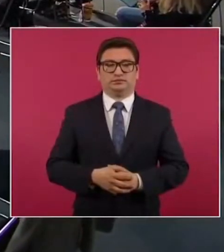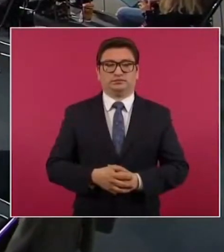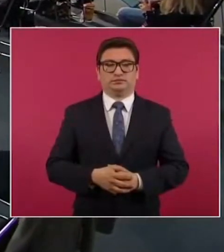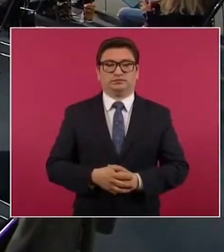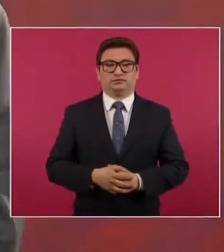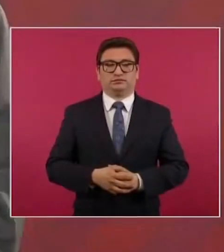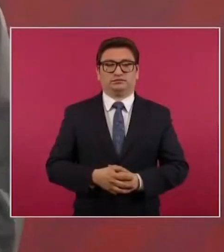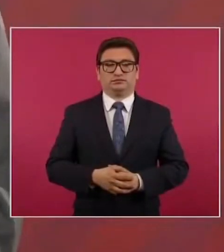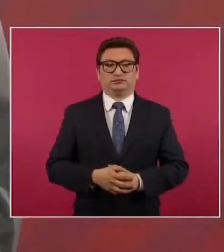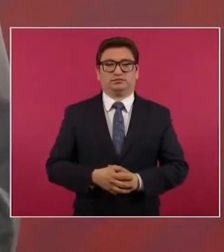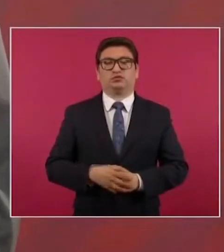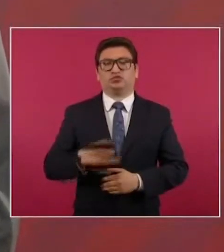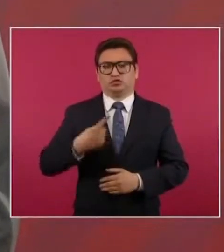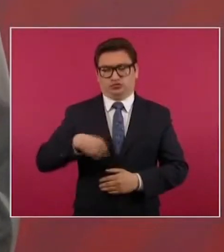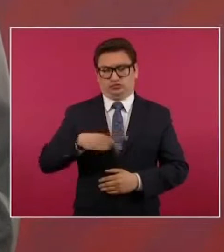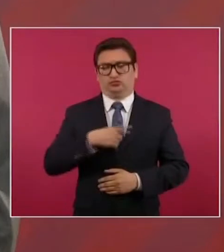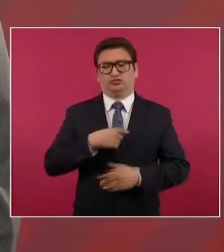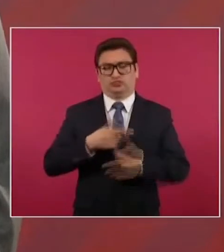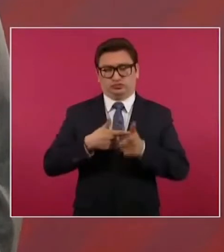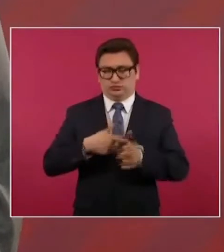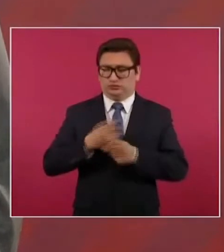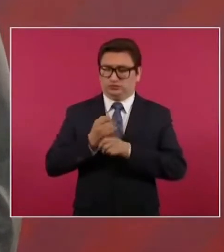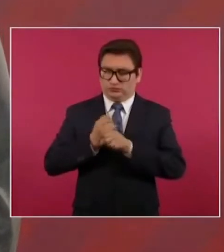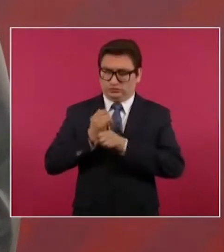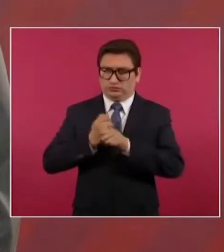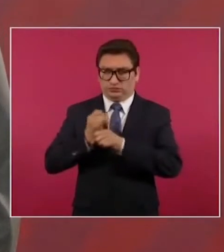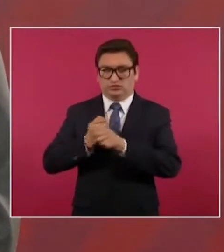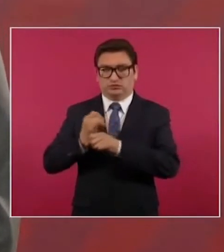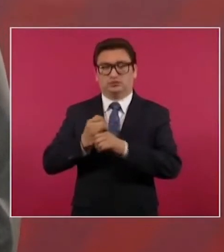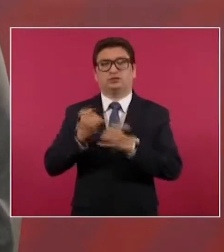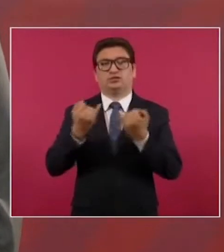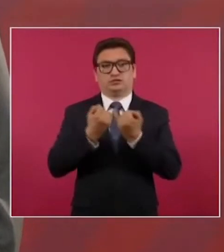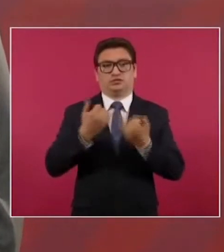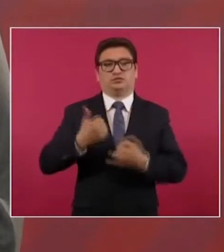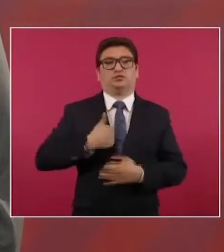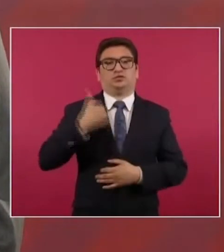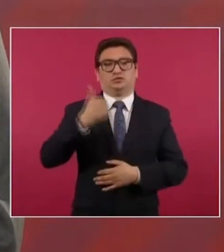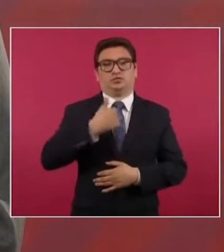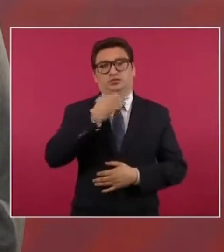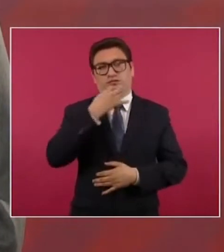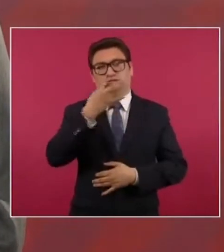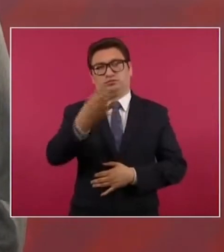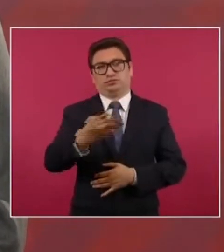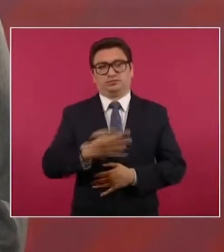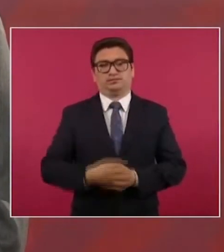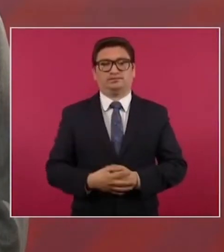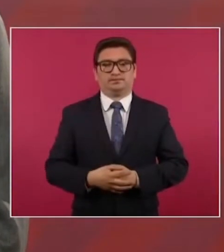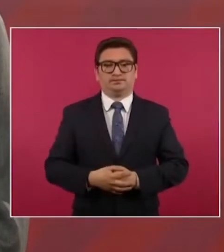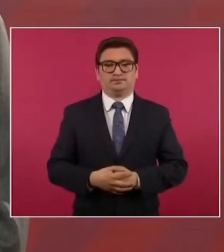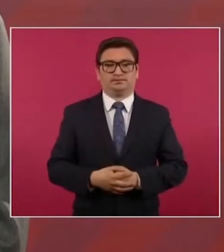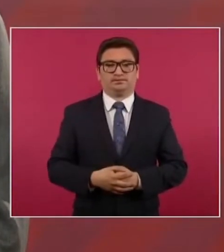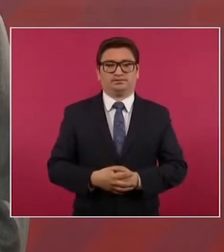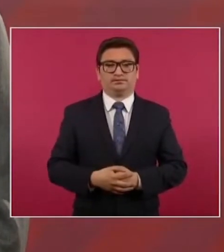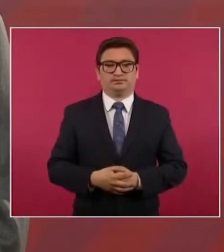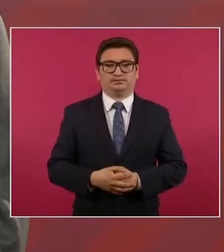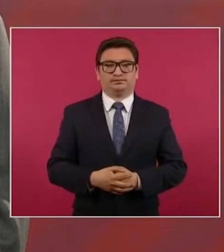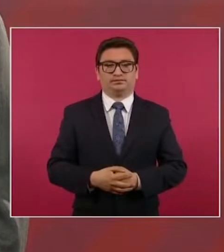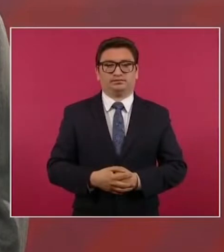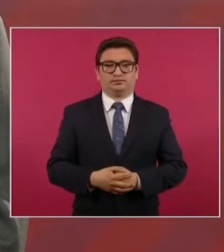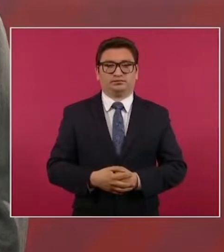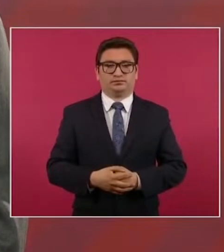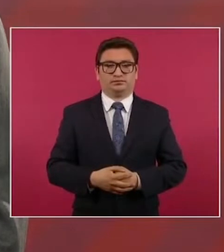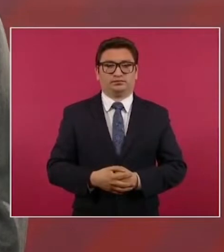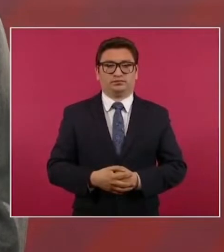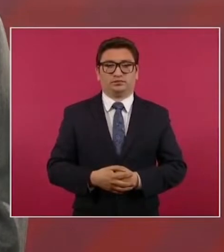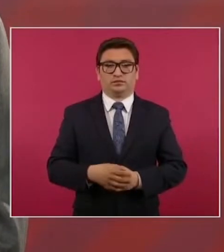de Rosario Lilian Rodríguez, madre buscadora de Sonora, ya que horas antes de su muerte fue privada de su libertad.